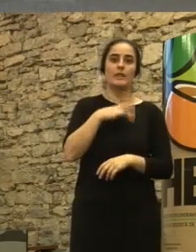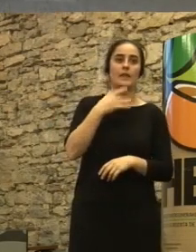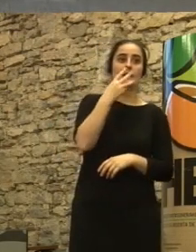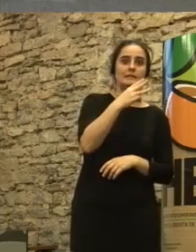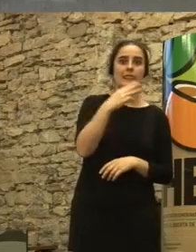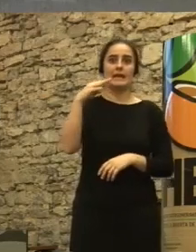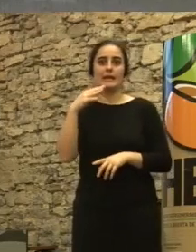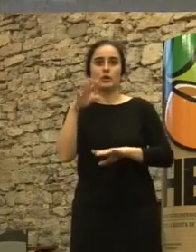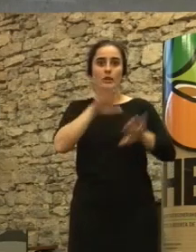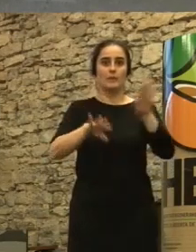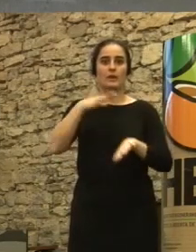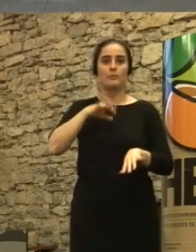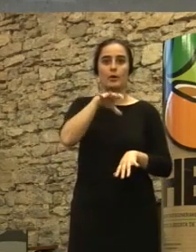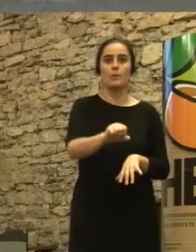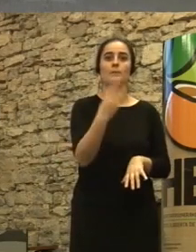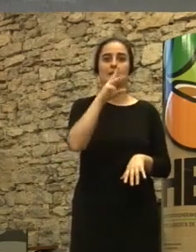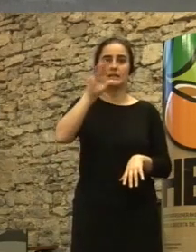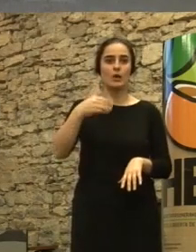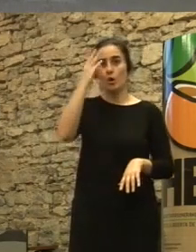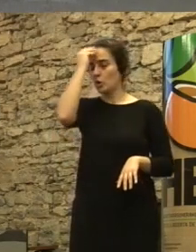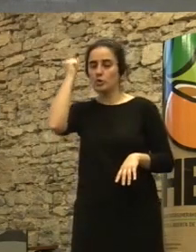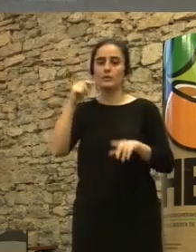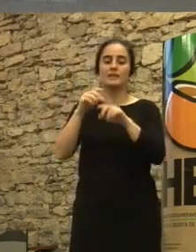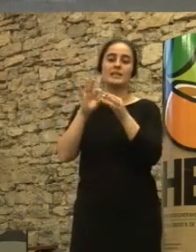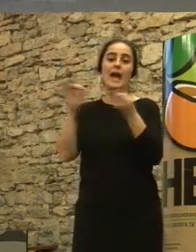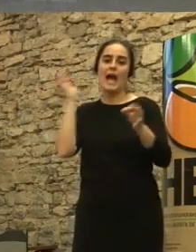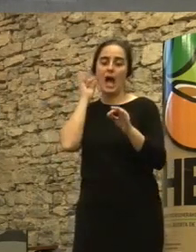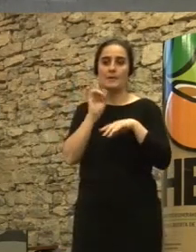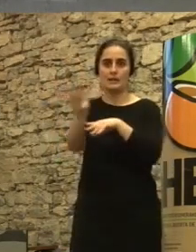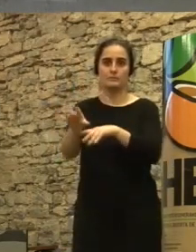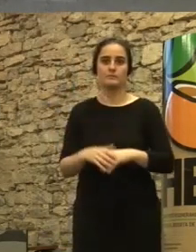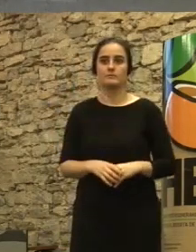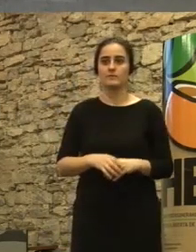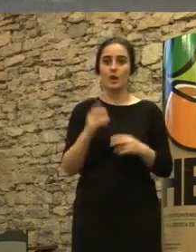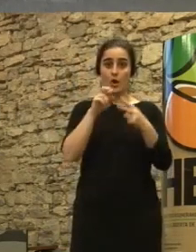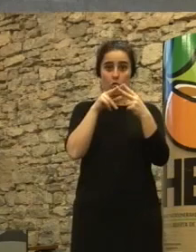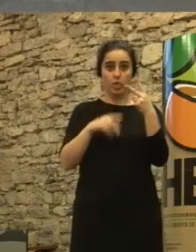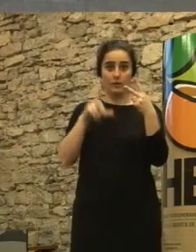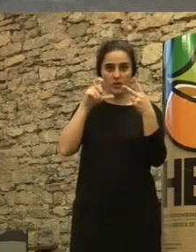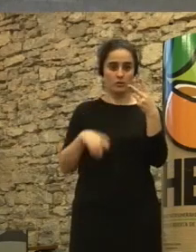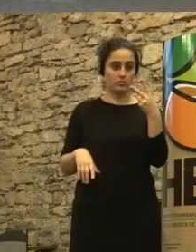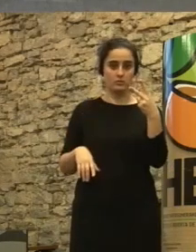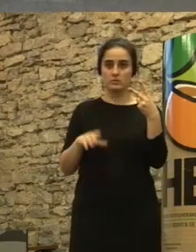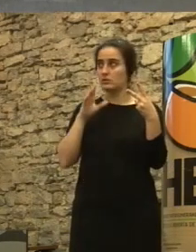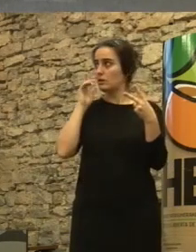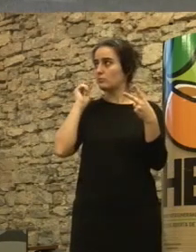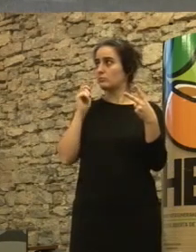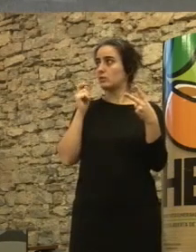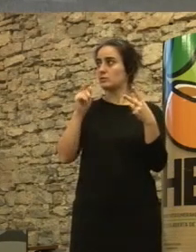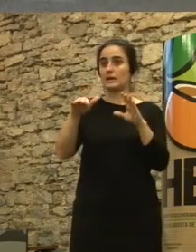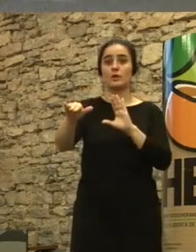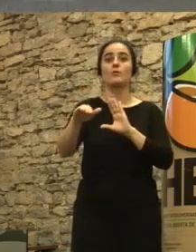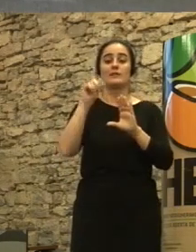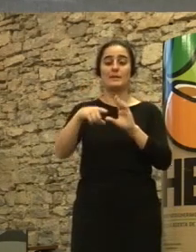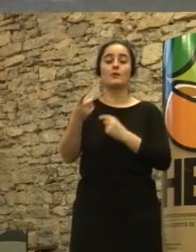hacer unos pastelitos que puedes ir a comprarlos por 3 euros. No te olvides y pásaselo a tus amigas. Los dos son unas fotos, ¿sabes? Porque otra cosa de la información es que nunca hay links y tal.